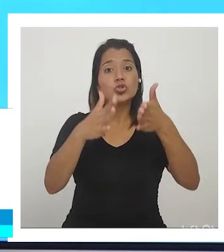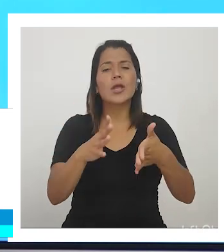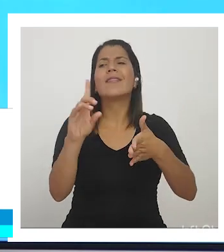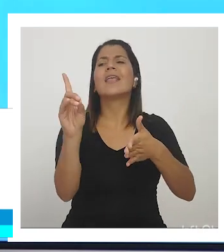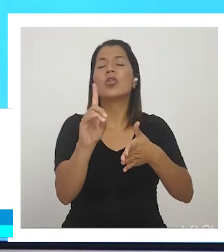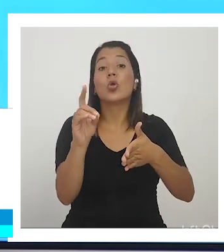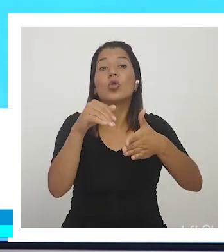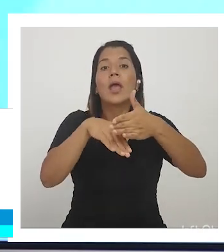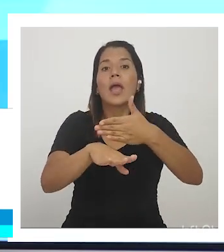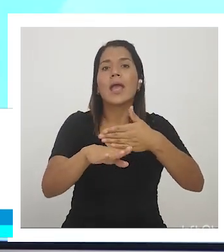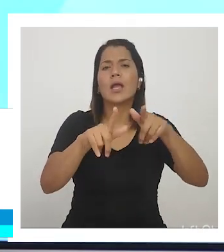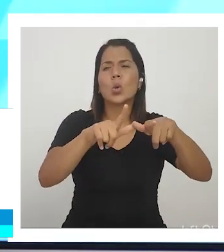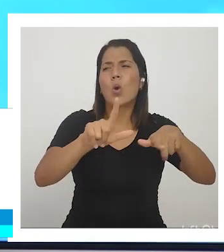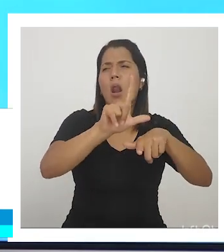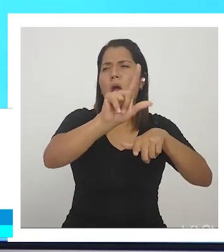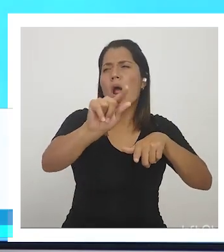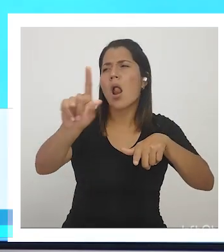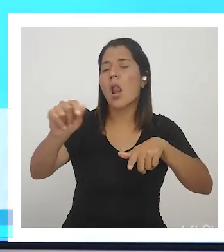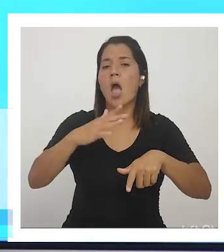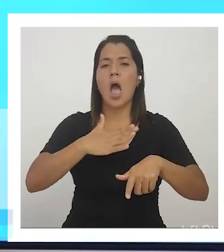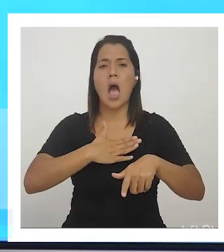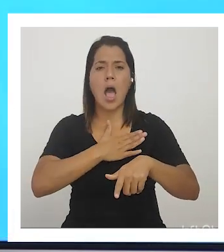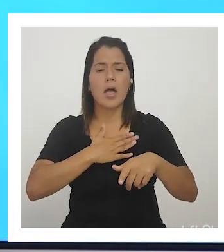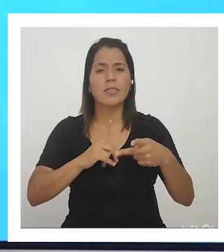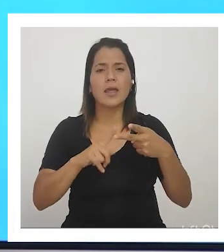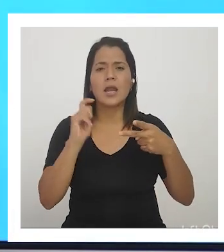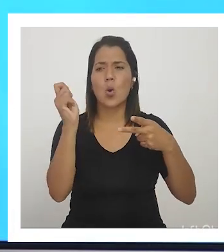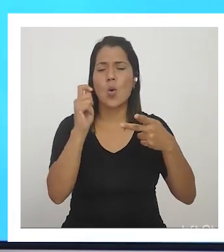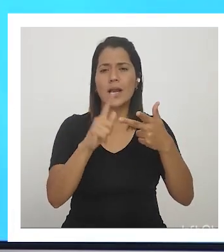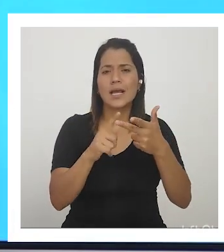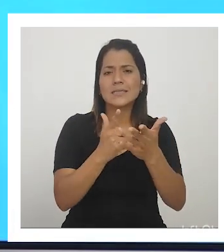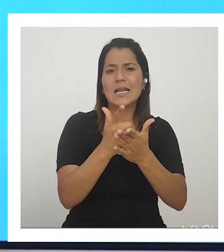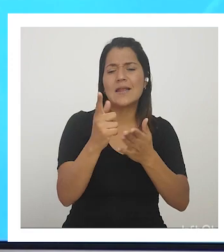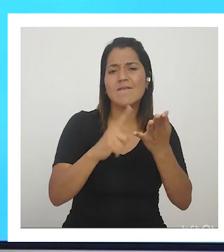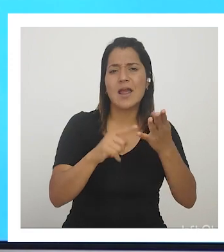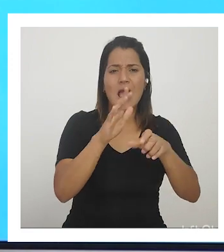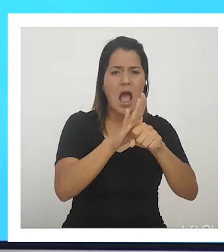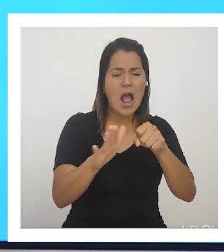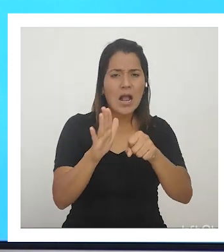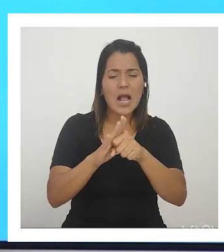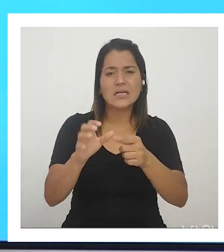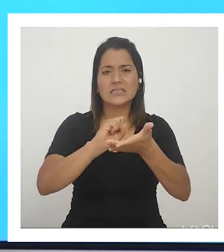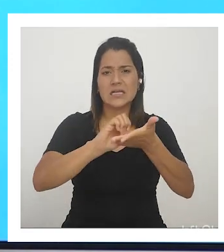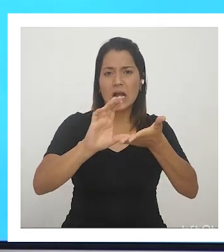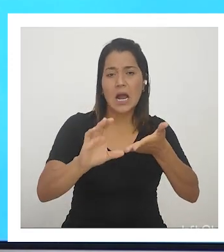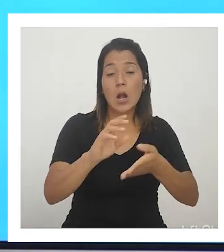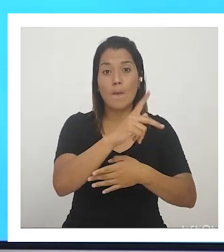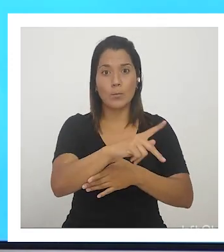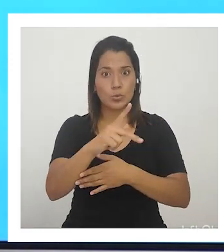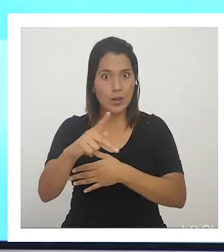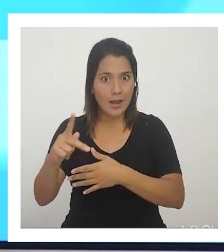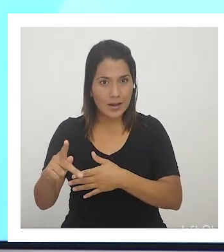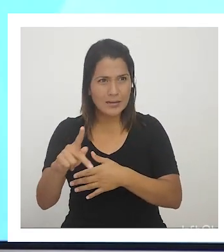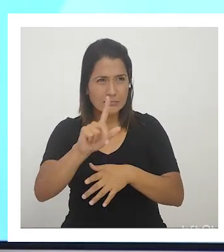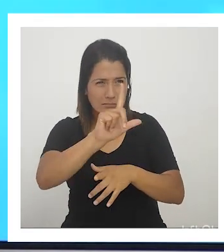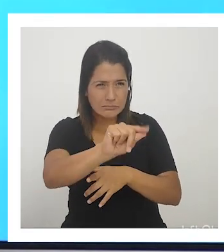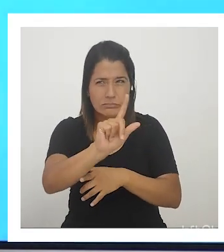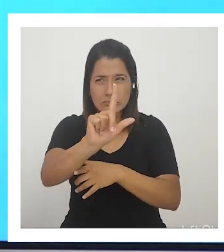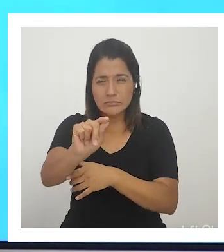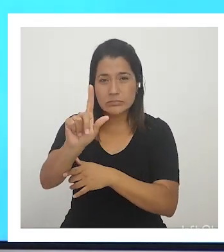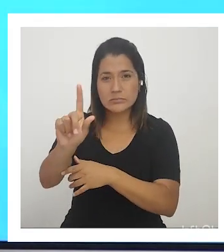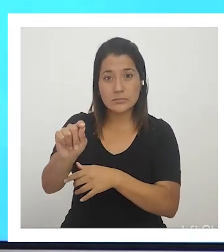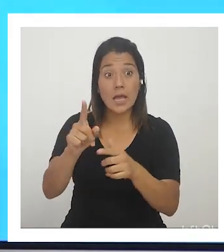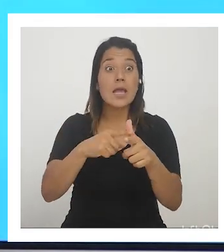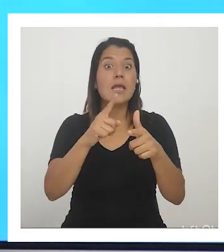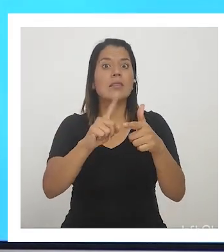en Atenas, están en Guanacaste, en Liberia y en Cañas, en San Carlos, en Punta Arenas, y eso hace que